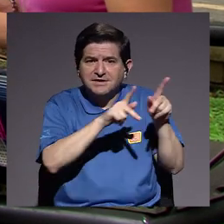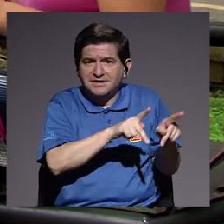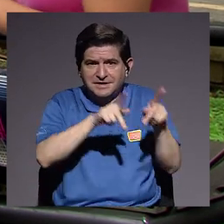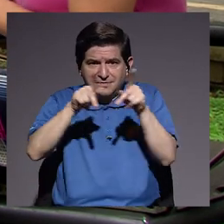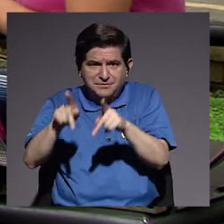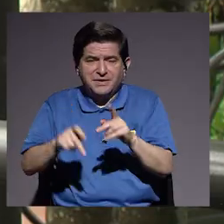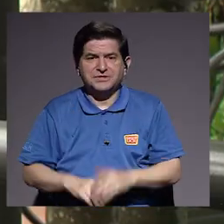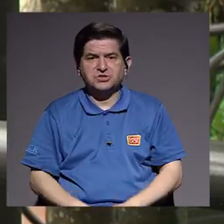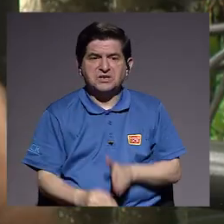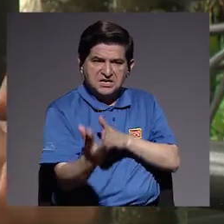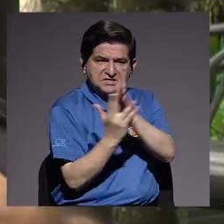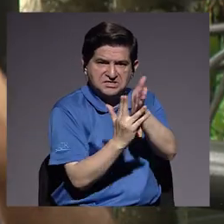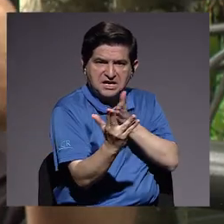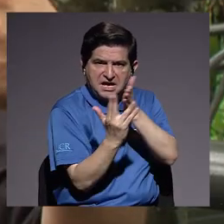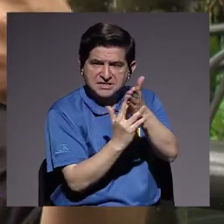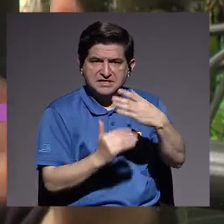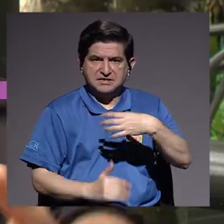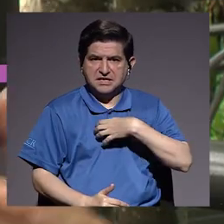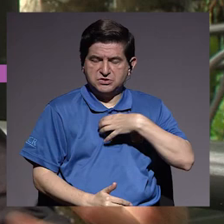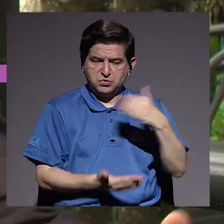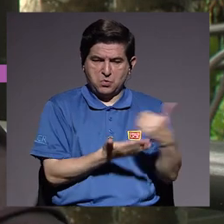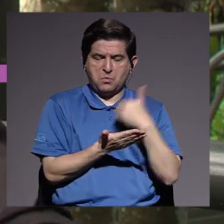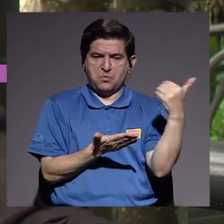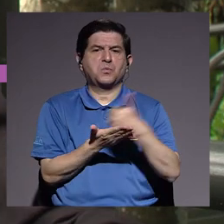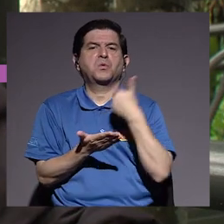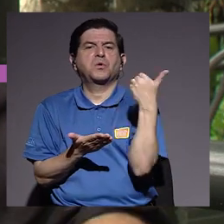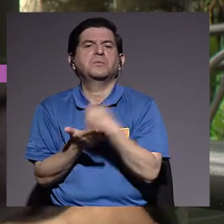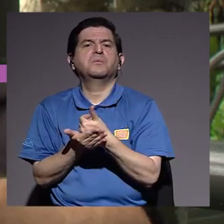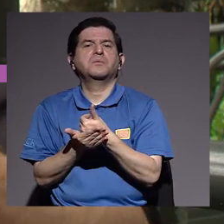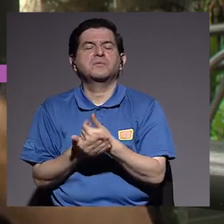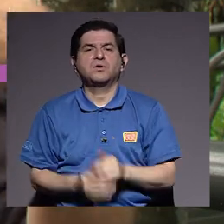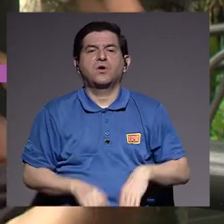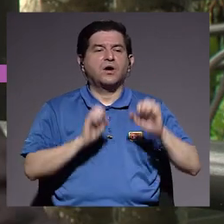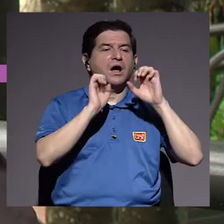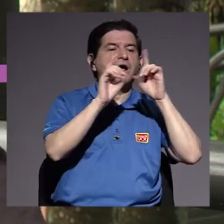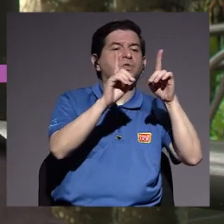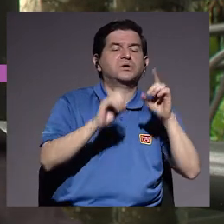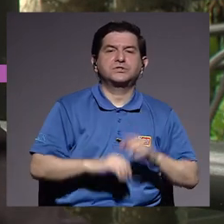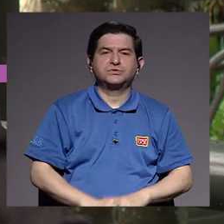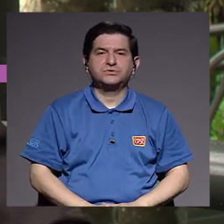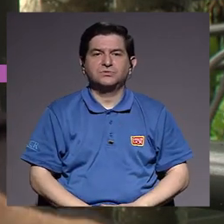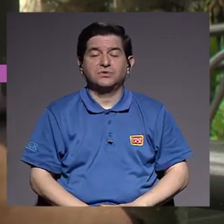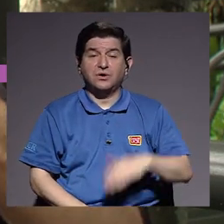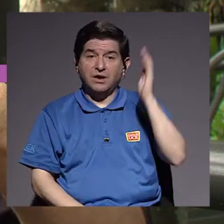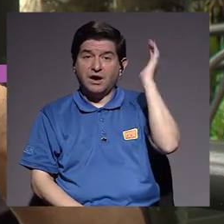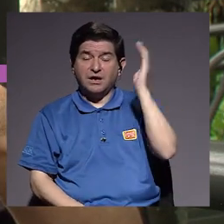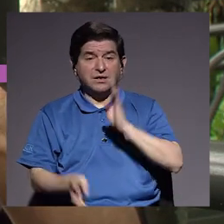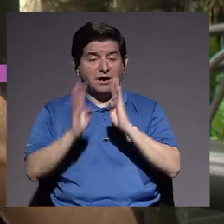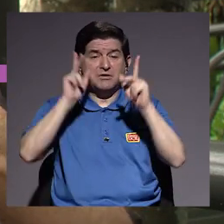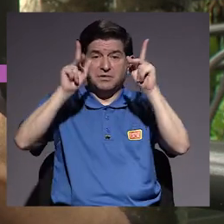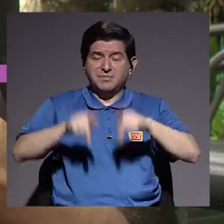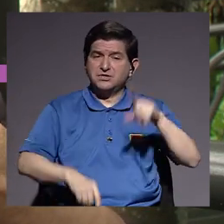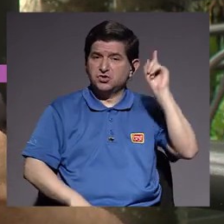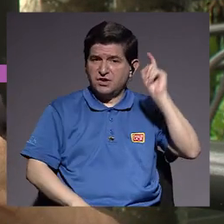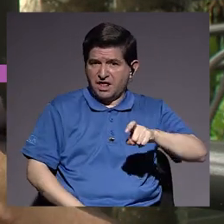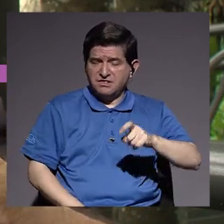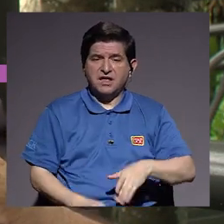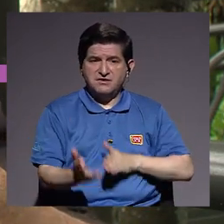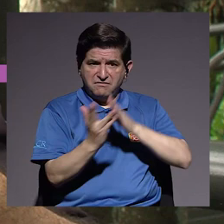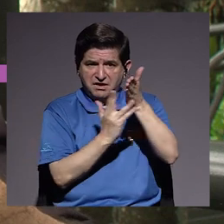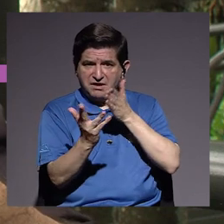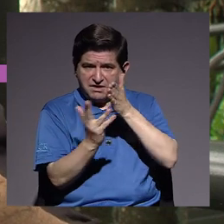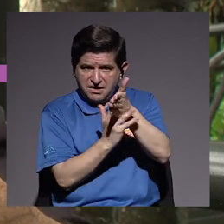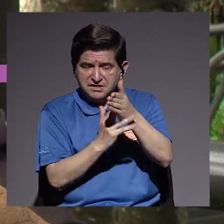Hacer que las personas accedan por sus propios recursos a la educación, hay discursos que hablan que las personas deberían